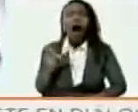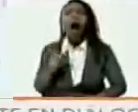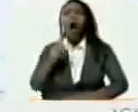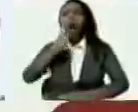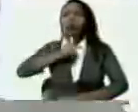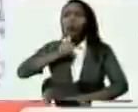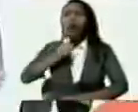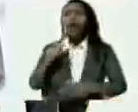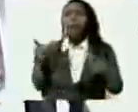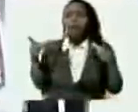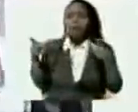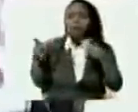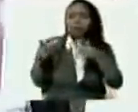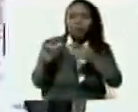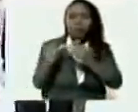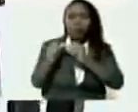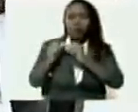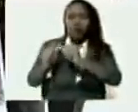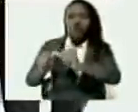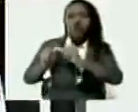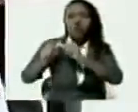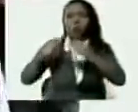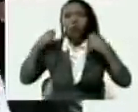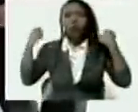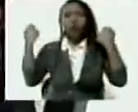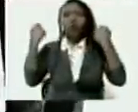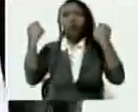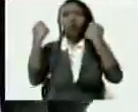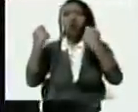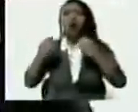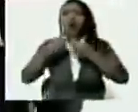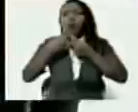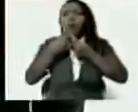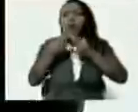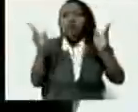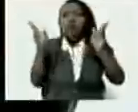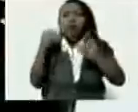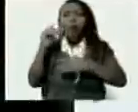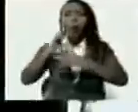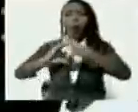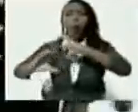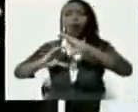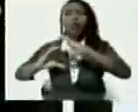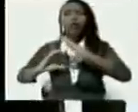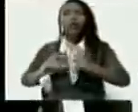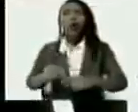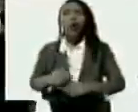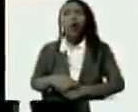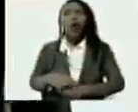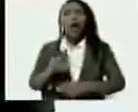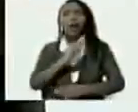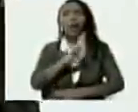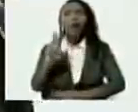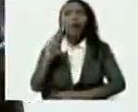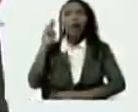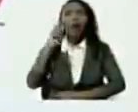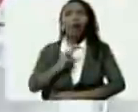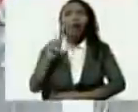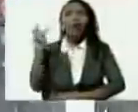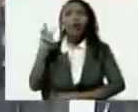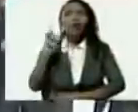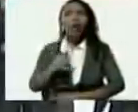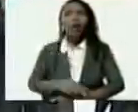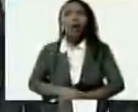una importante y constante campaña de difusión y comunicación con la República Bolivariana de